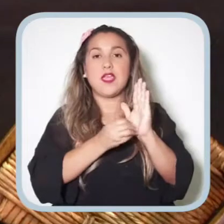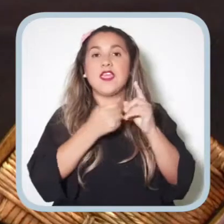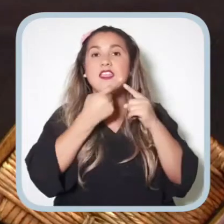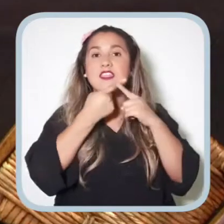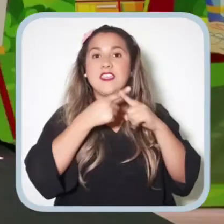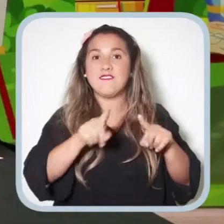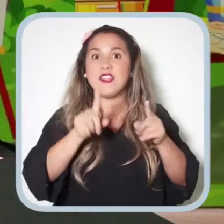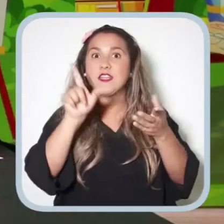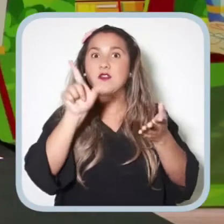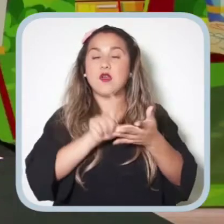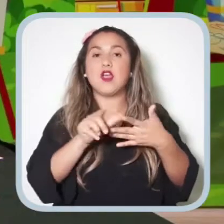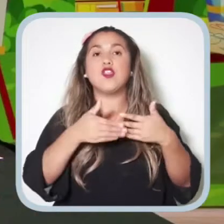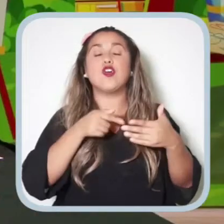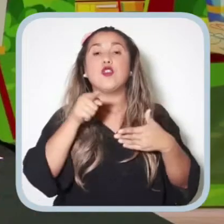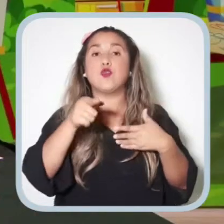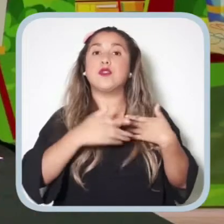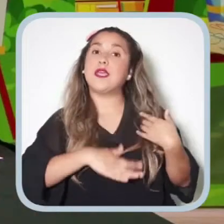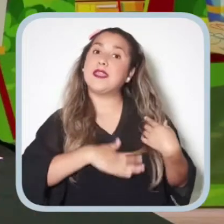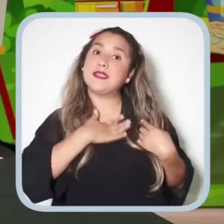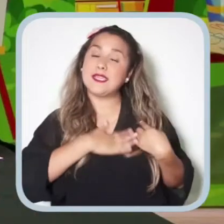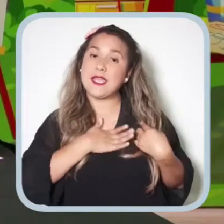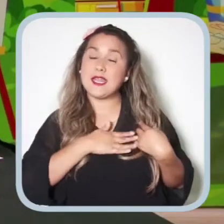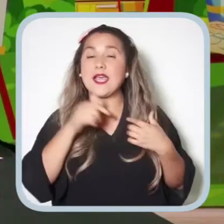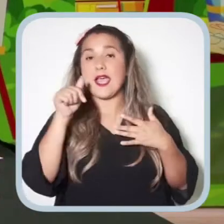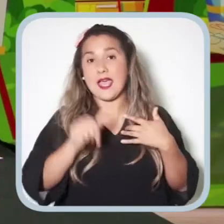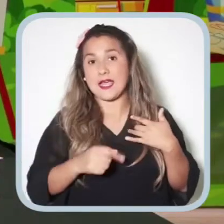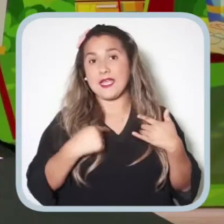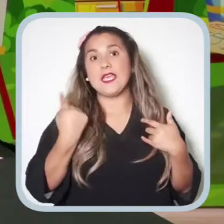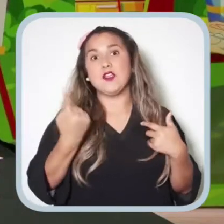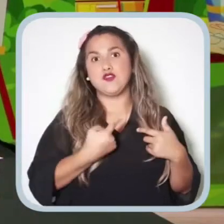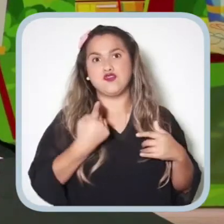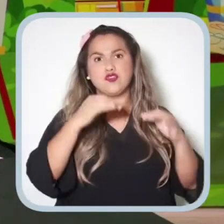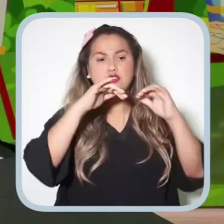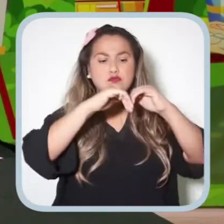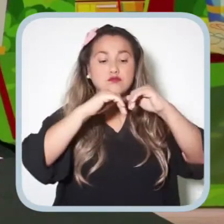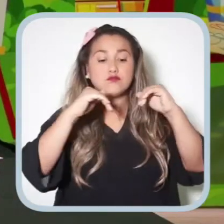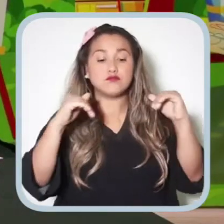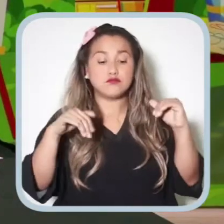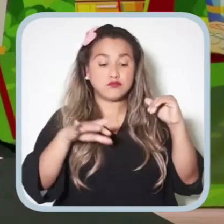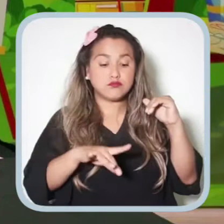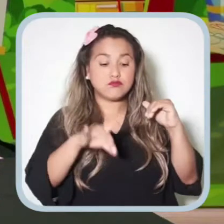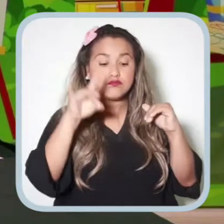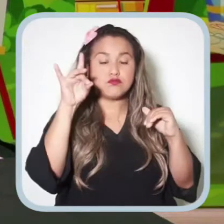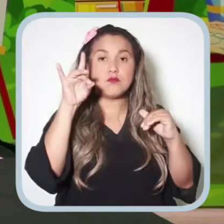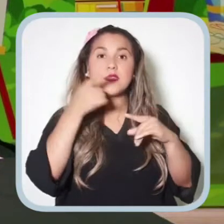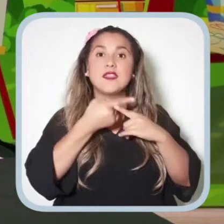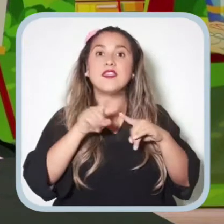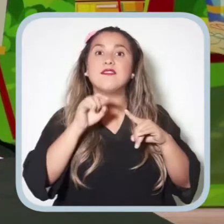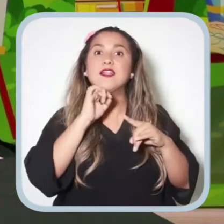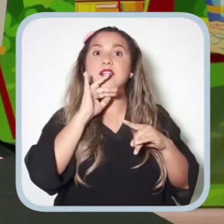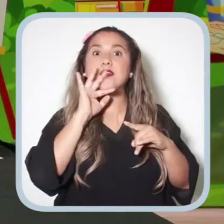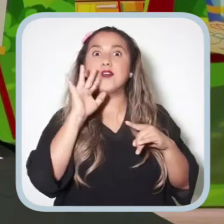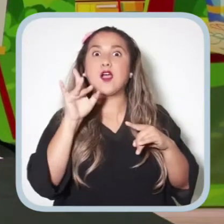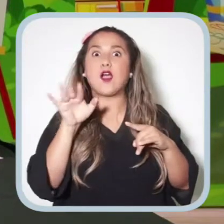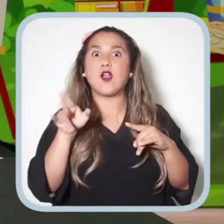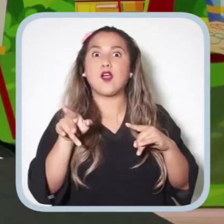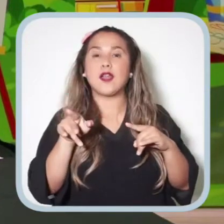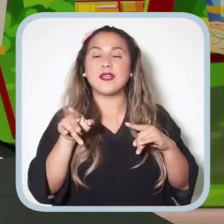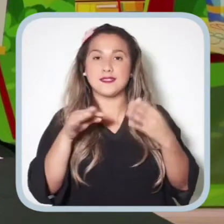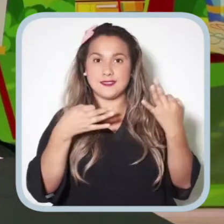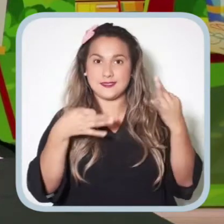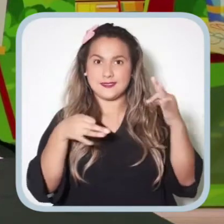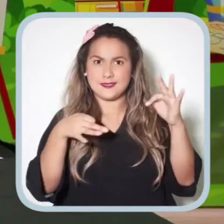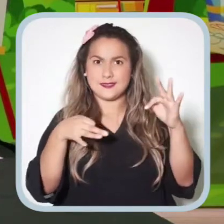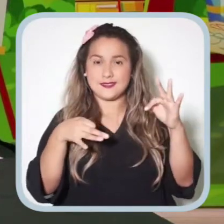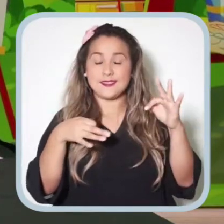ustedes quieran. Aquí nosotros en el kit pusimos una serie de distintos papeles divertidos. Si ustedes quieren